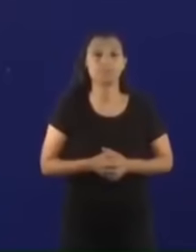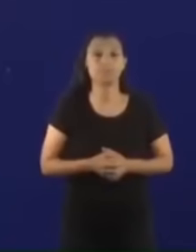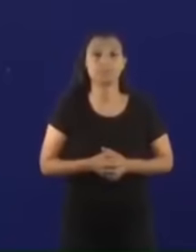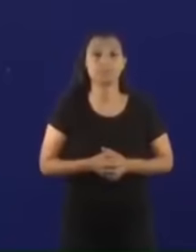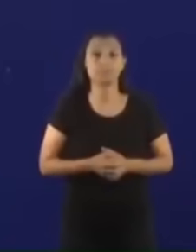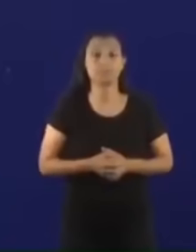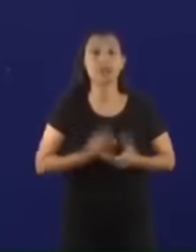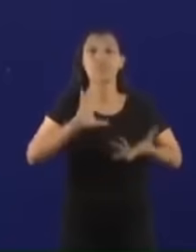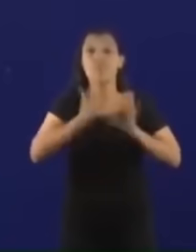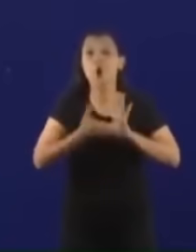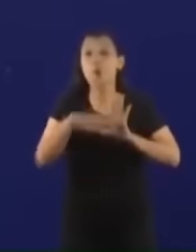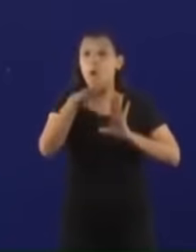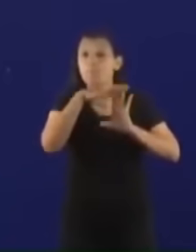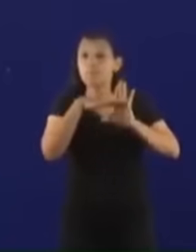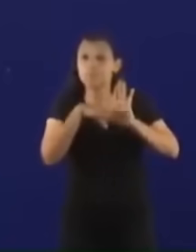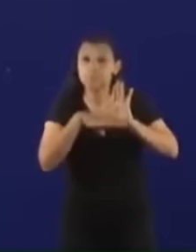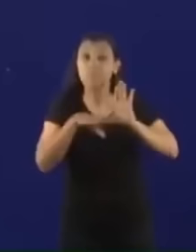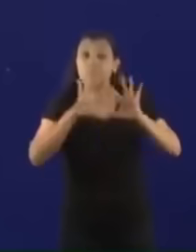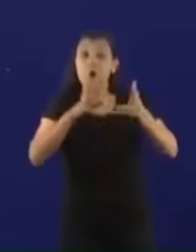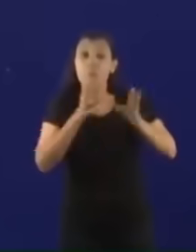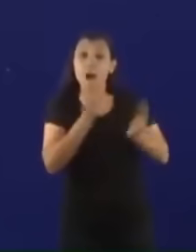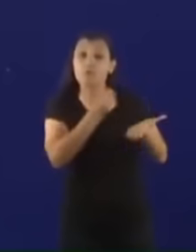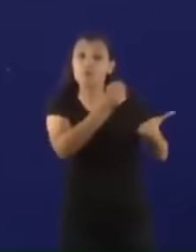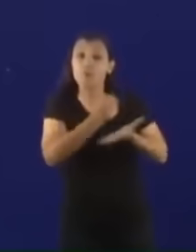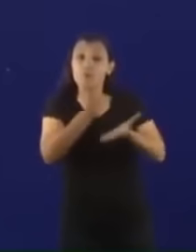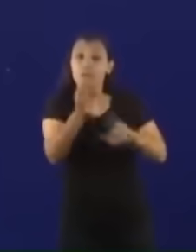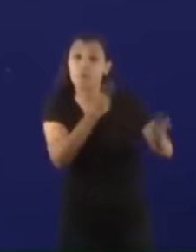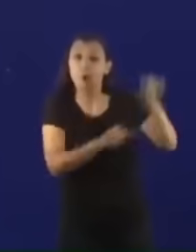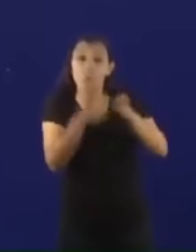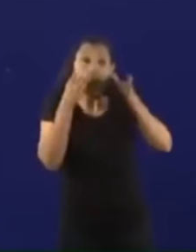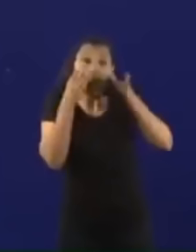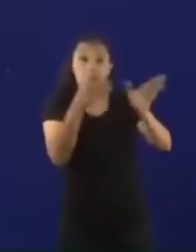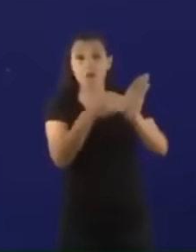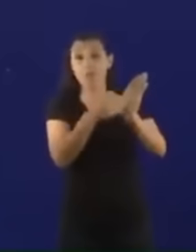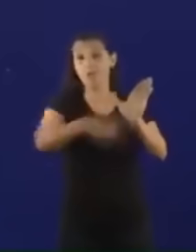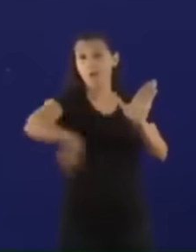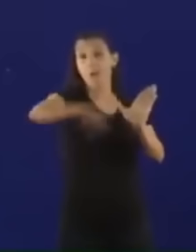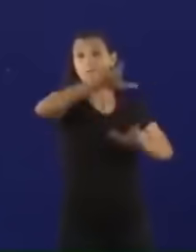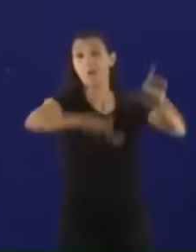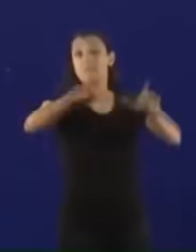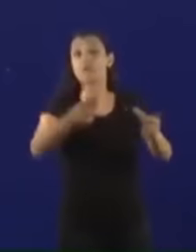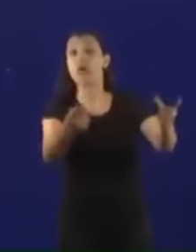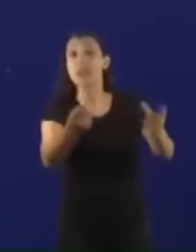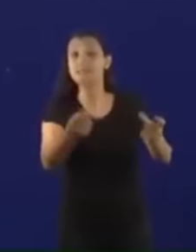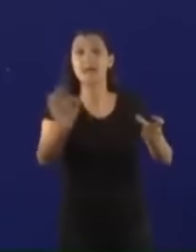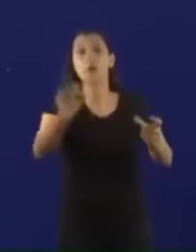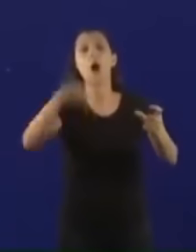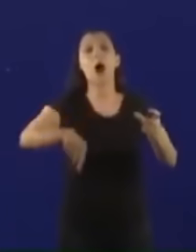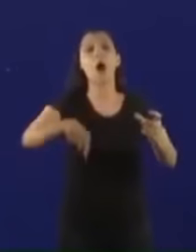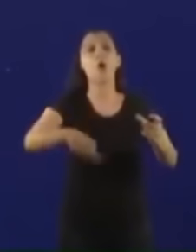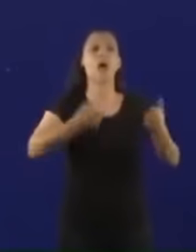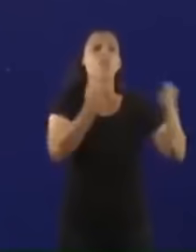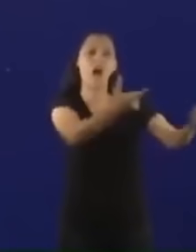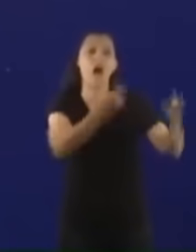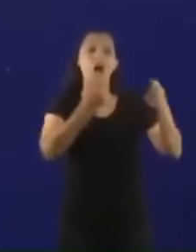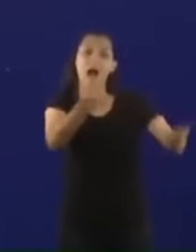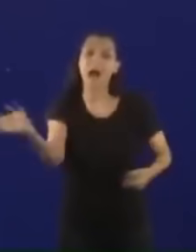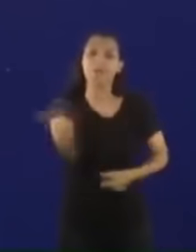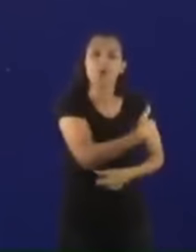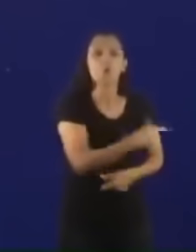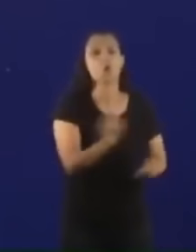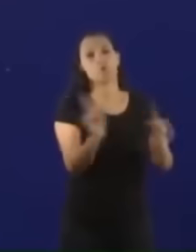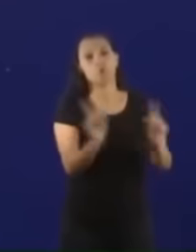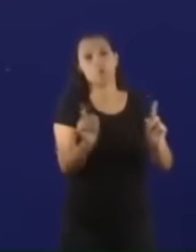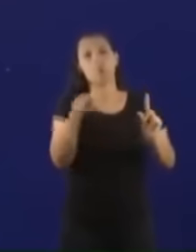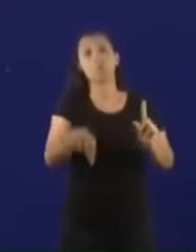de este esquema de subsidios estará enfocado a la demanda y no a la oferta como es ahora. Y ese esquema se va a